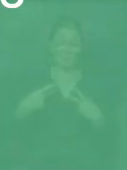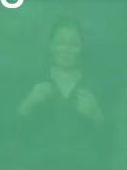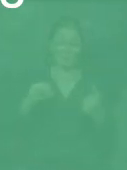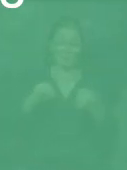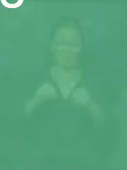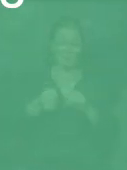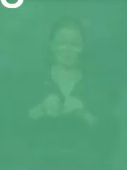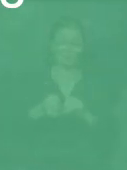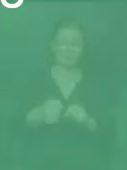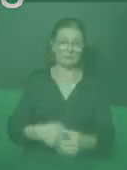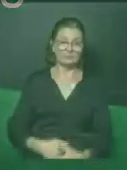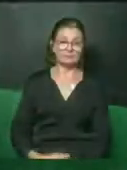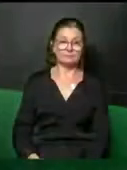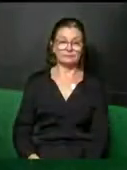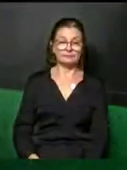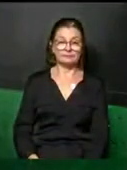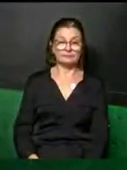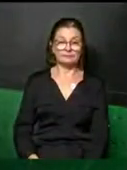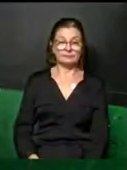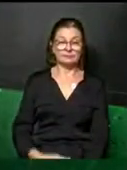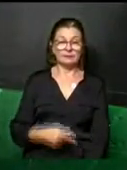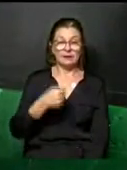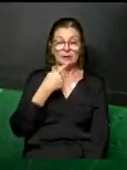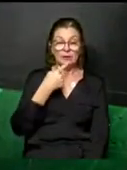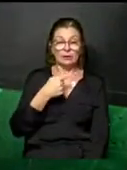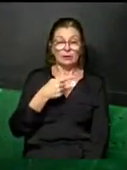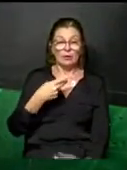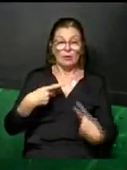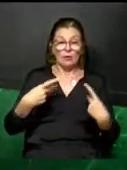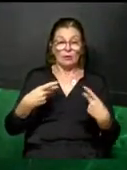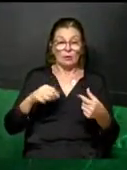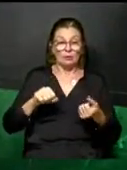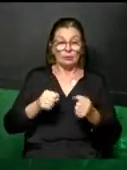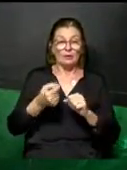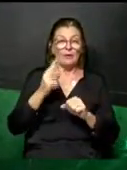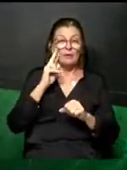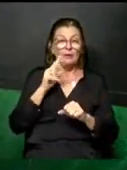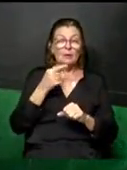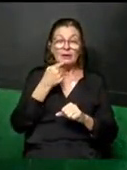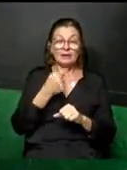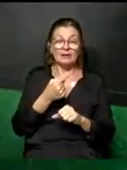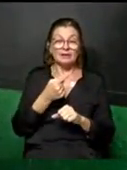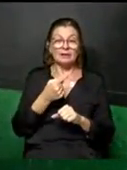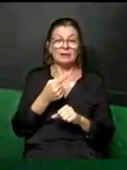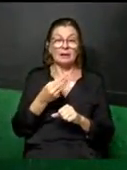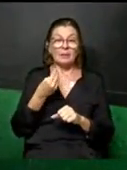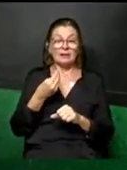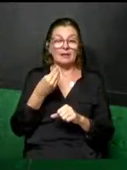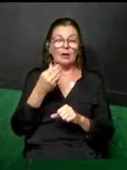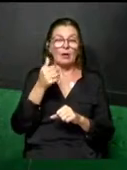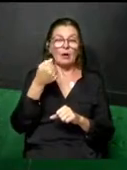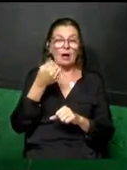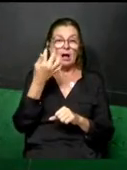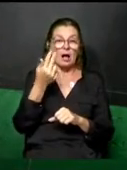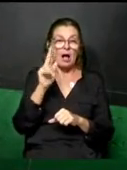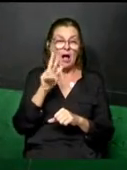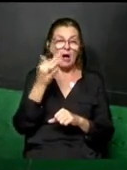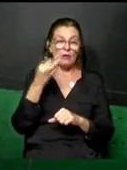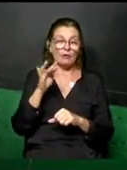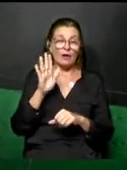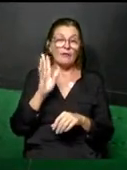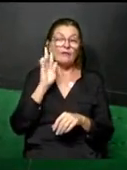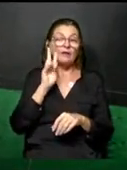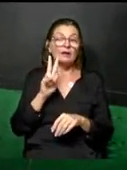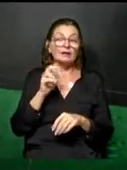suspendido. Ahí lo dijo, fútbol suspendido. Veremos qué pasa entonces en las próximas horas con la AUF y también la AUDAF y si se dan garantías